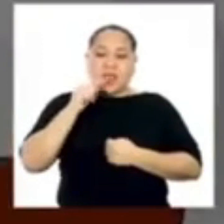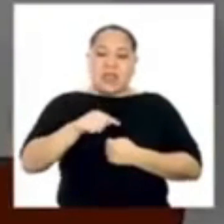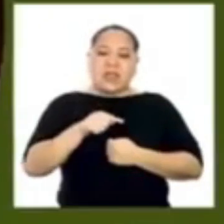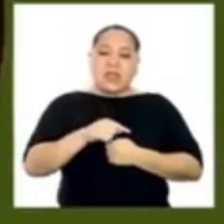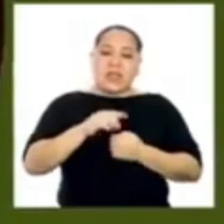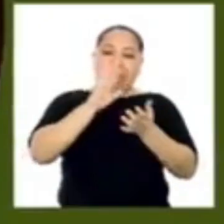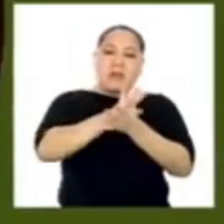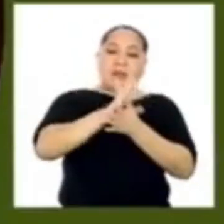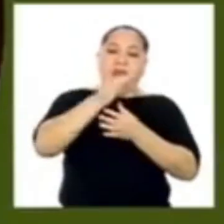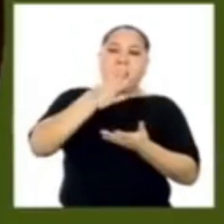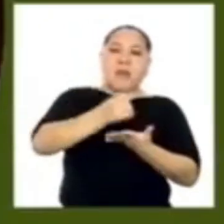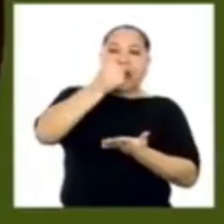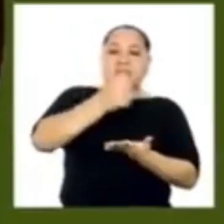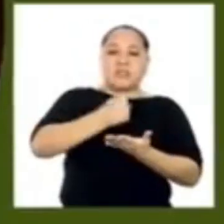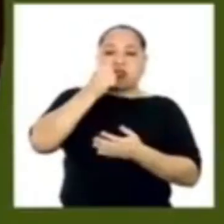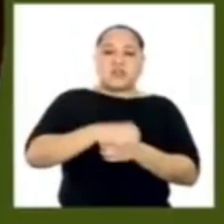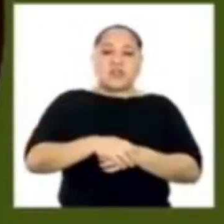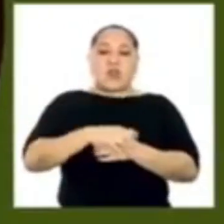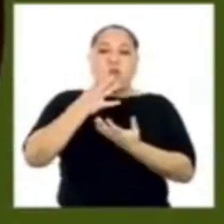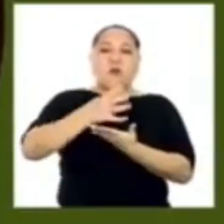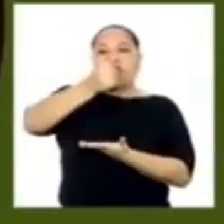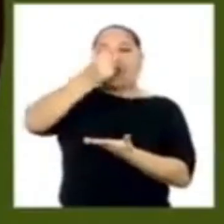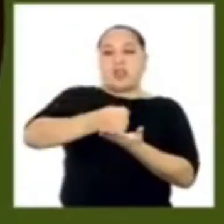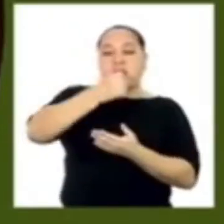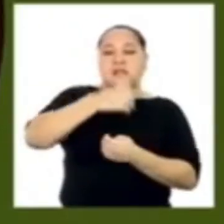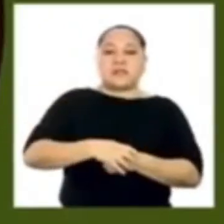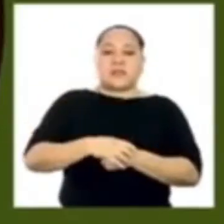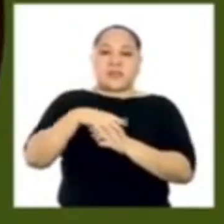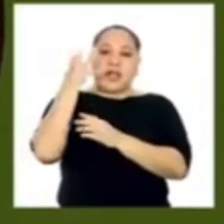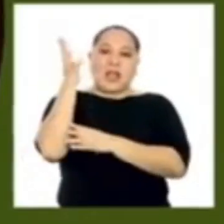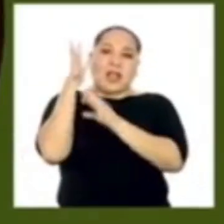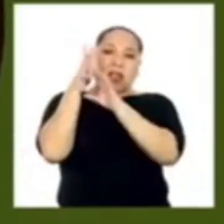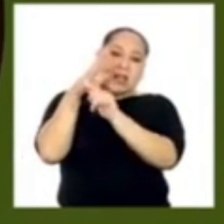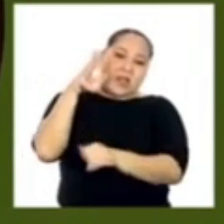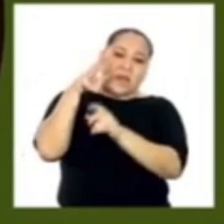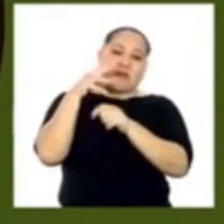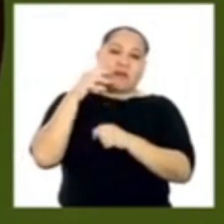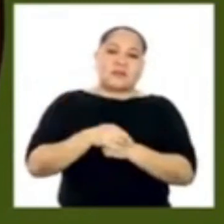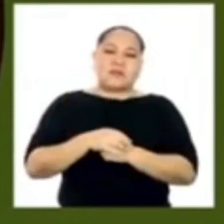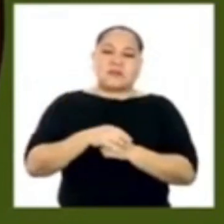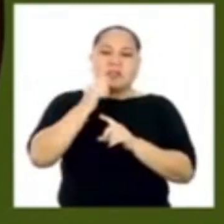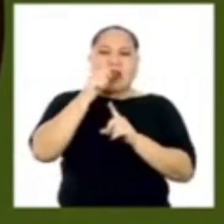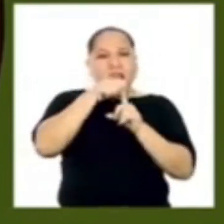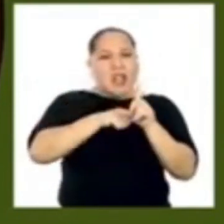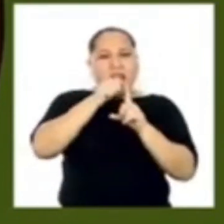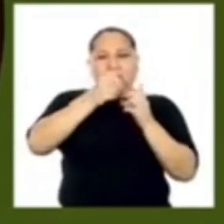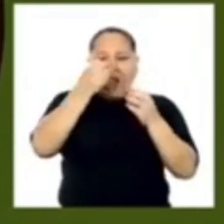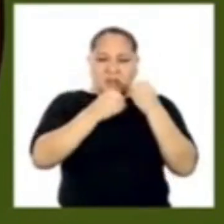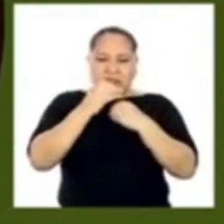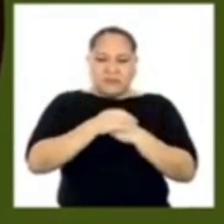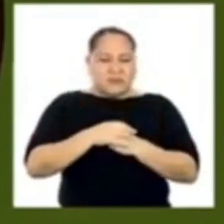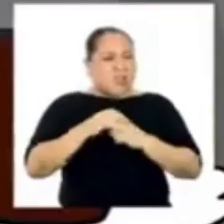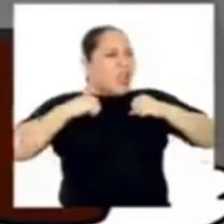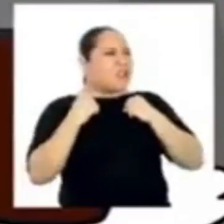Aquí hay papeles, plásticos, botellas, ramas secas. ¡Uy! ¡Restos